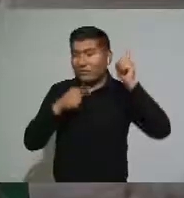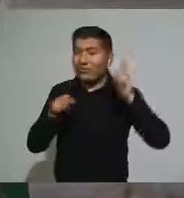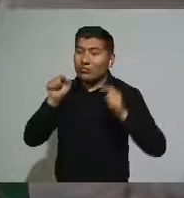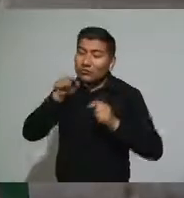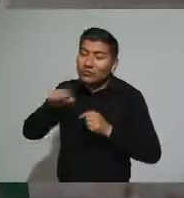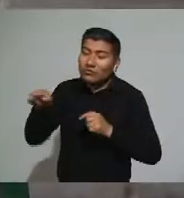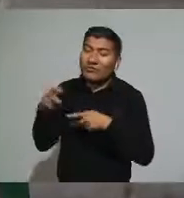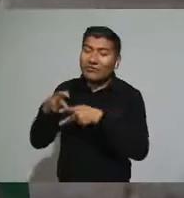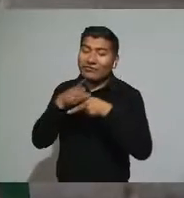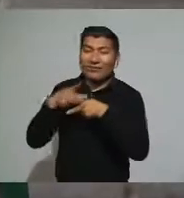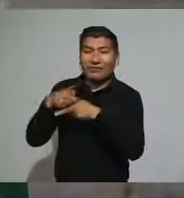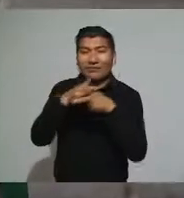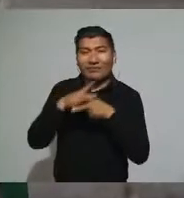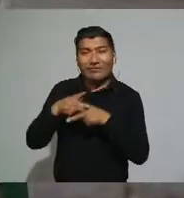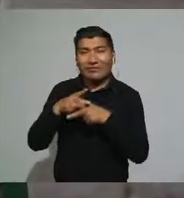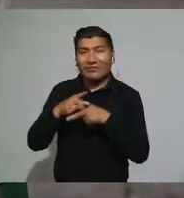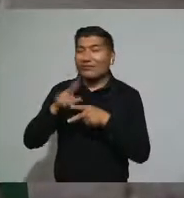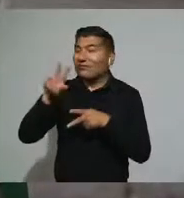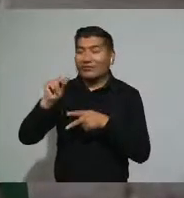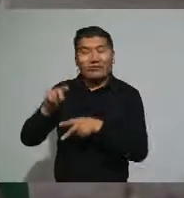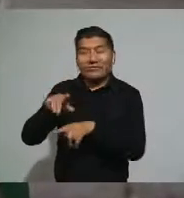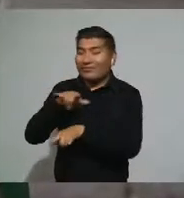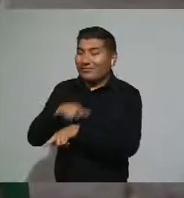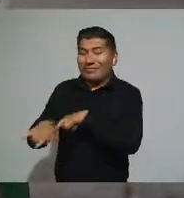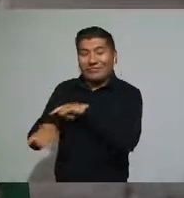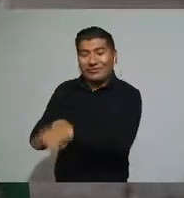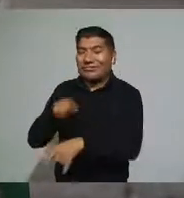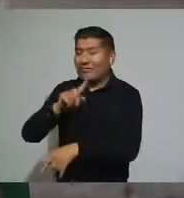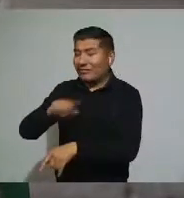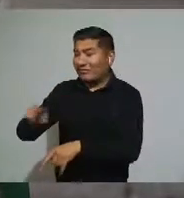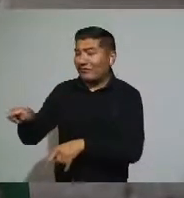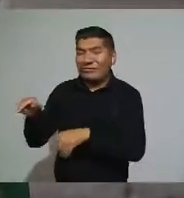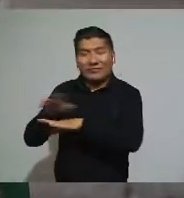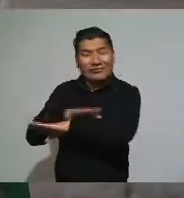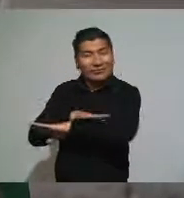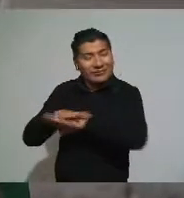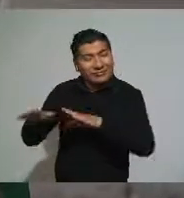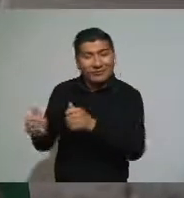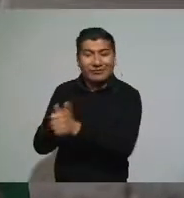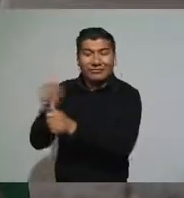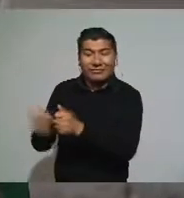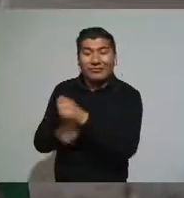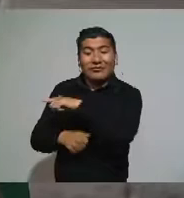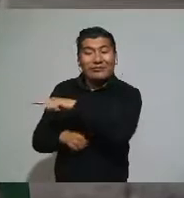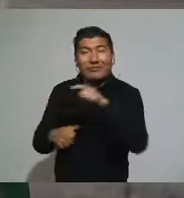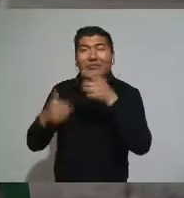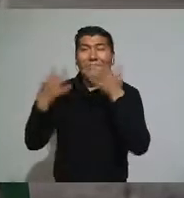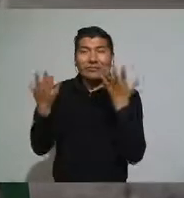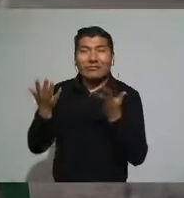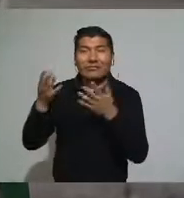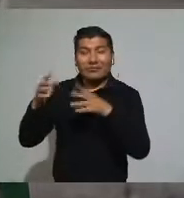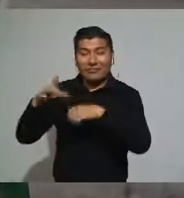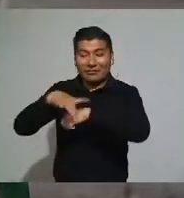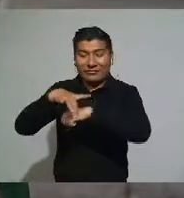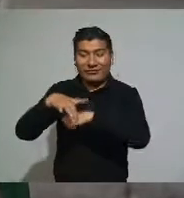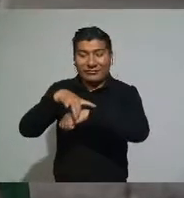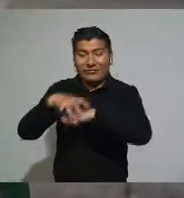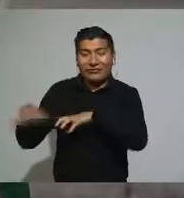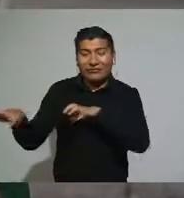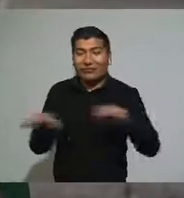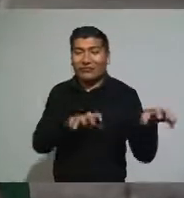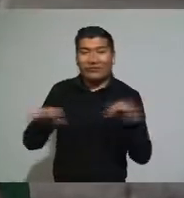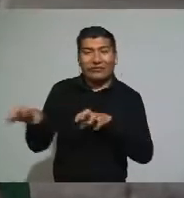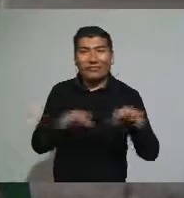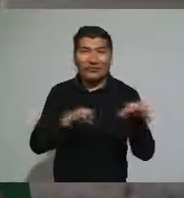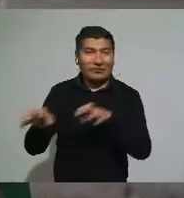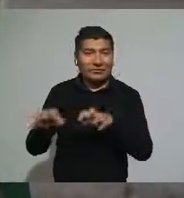tengan cuidado, no se dejen engañar, no lo sigan, habrá grandes terremotos